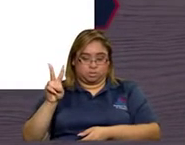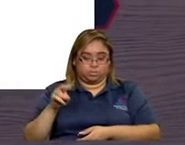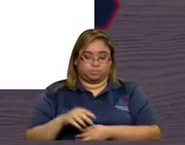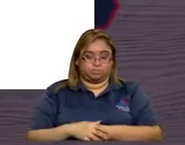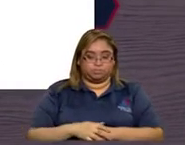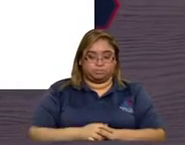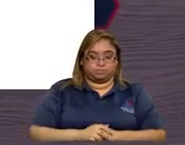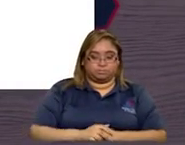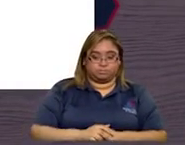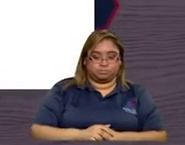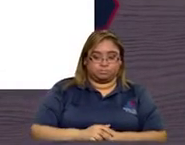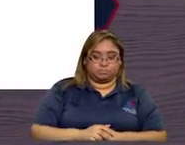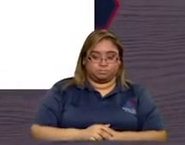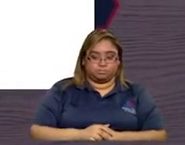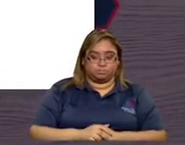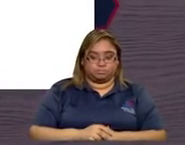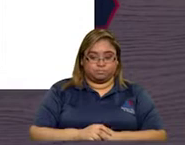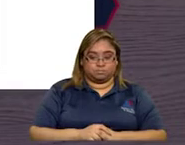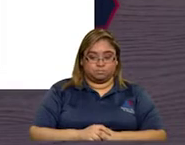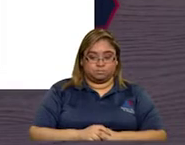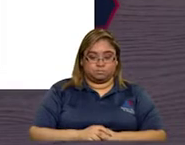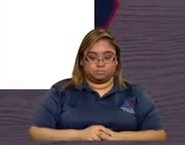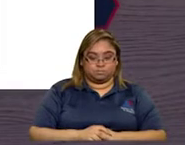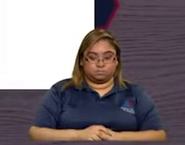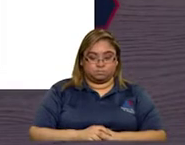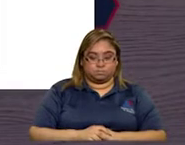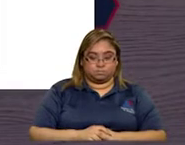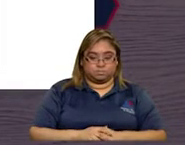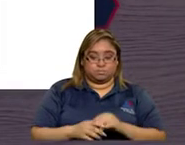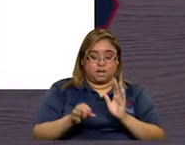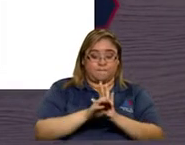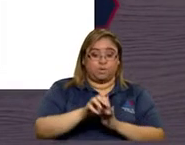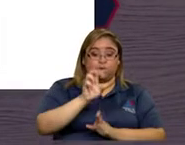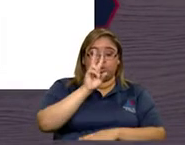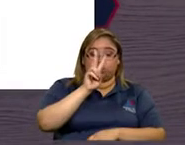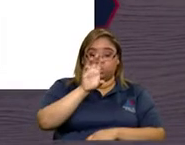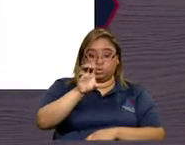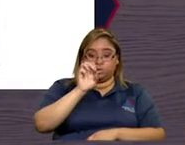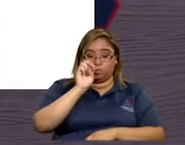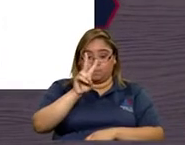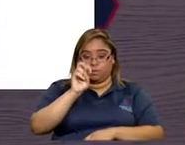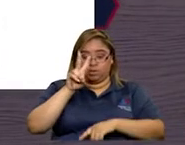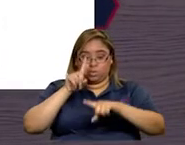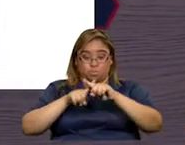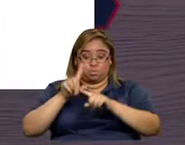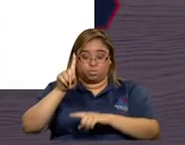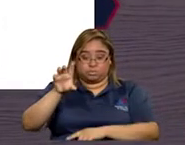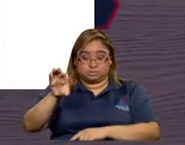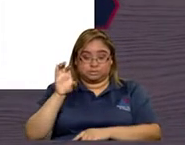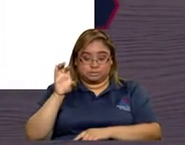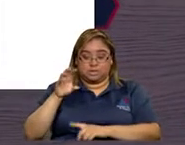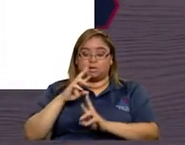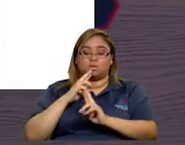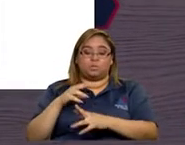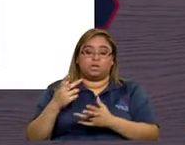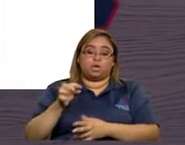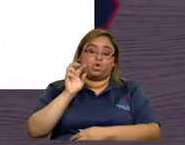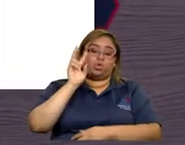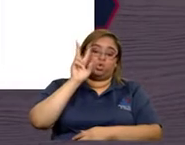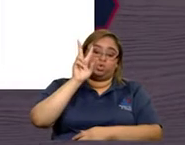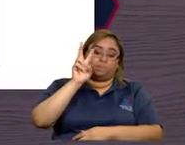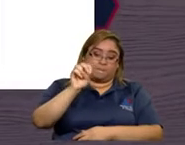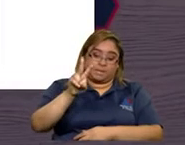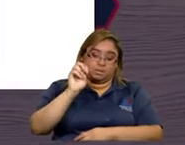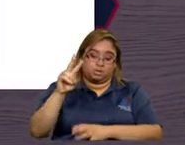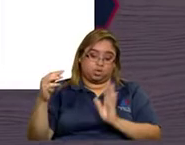multiplicamos 222 por 100, tendríamos 22.200 ohmios. Lo que quiere decir que